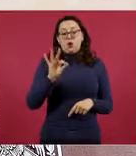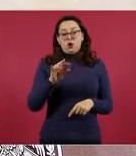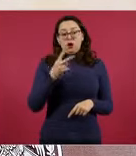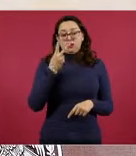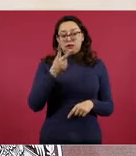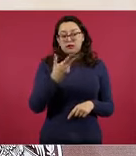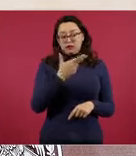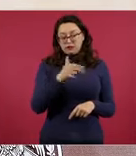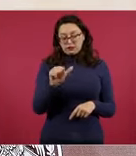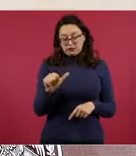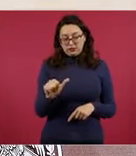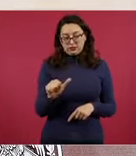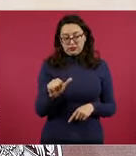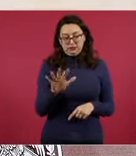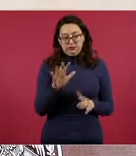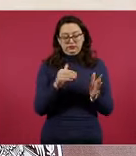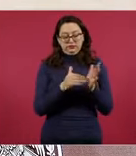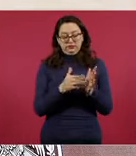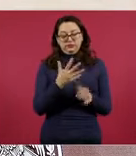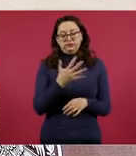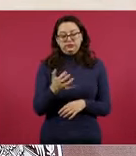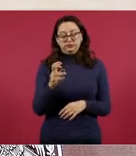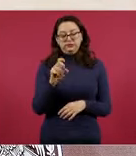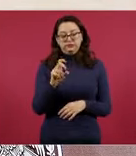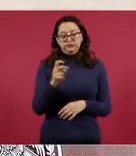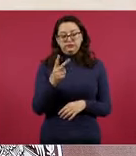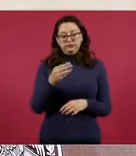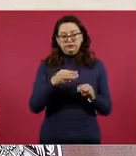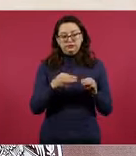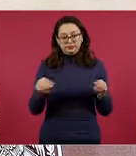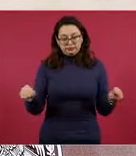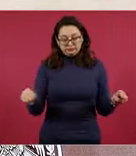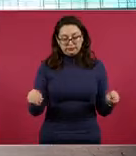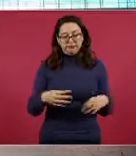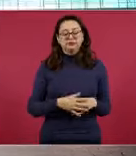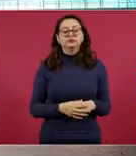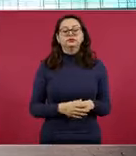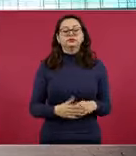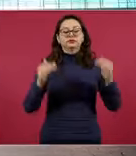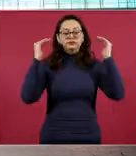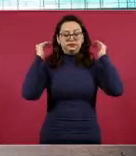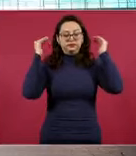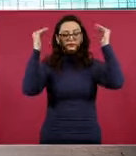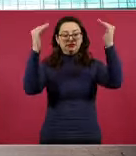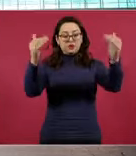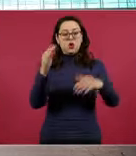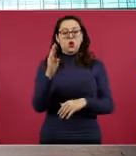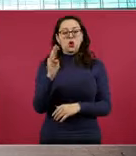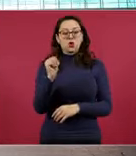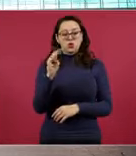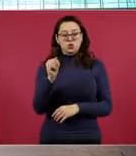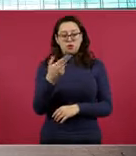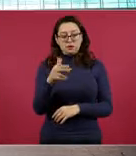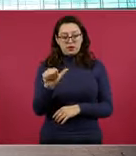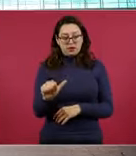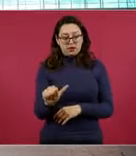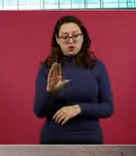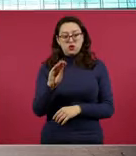5.389 metros. Las características del inmueble techado son un poco más de 9 hectáreas, son